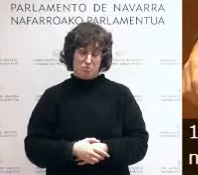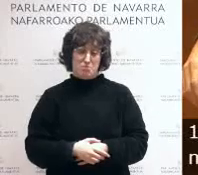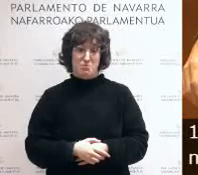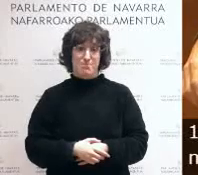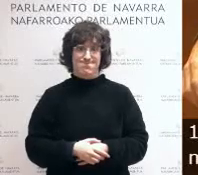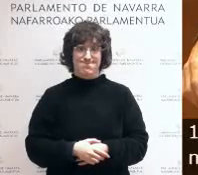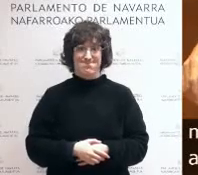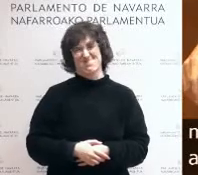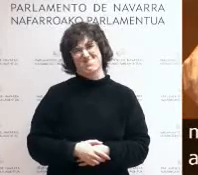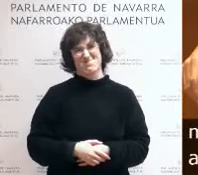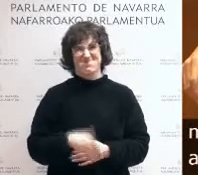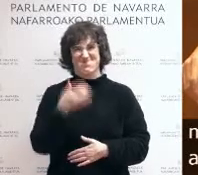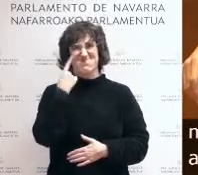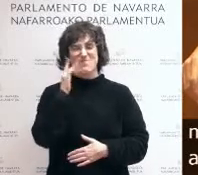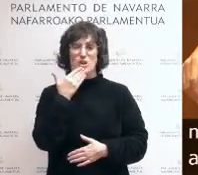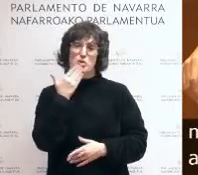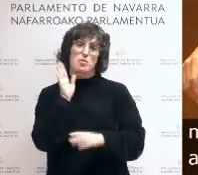Ese paternalismo